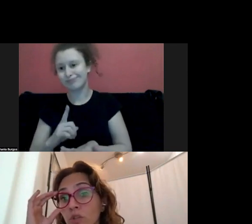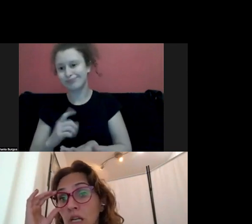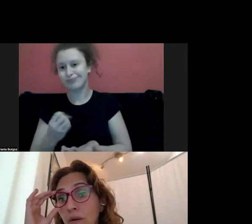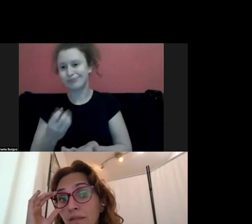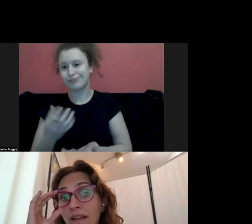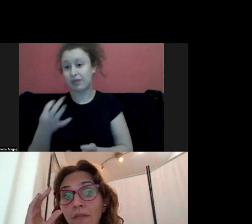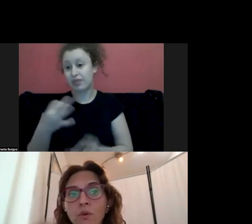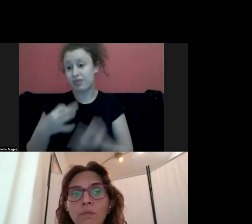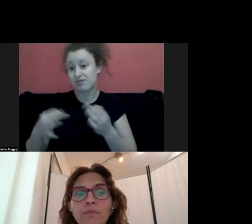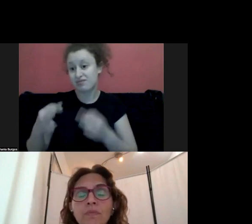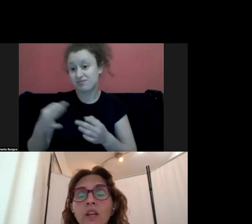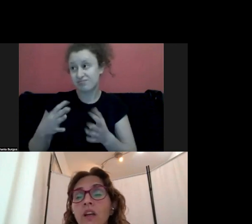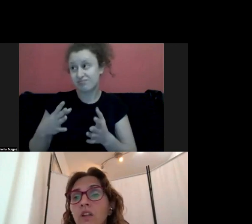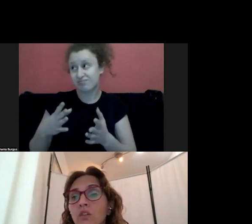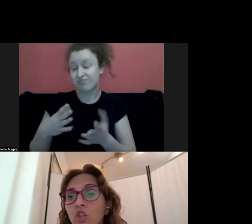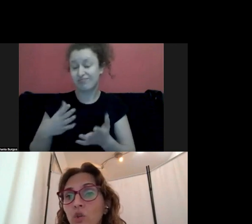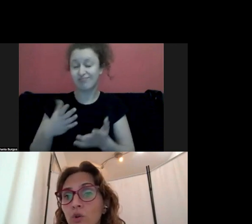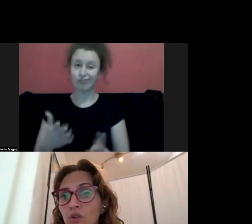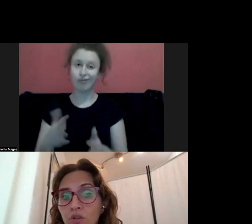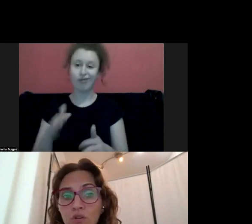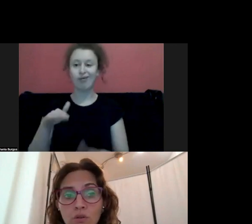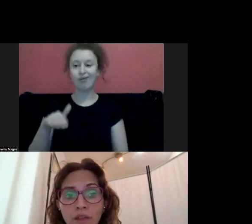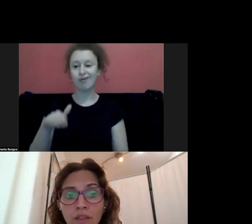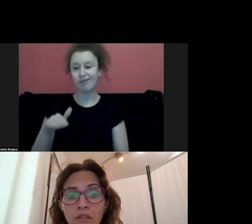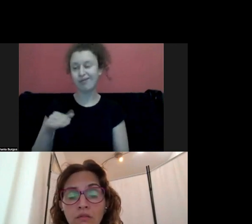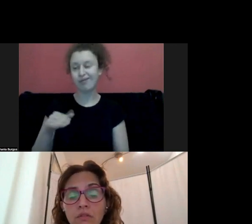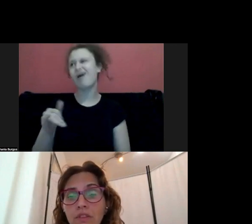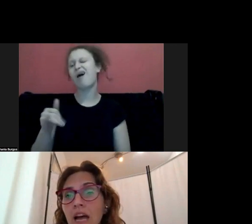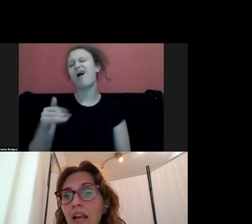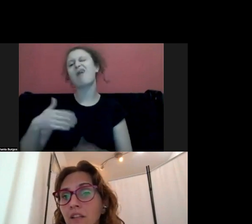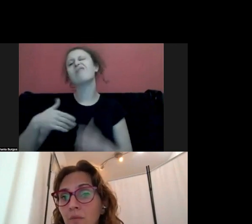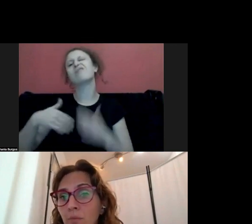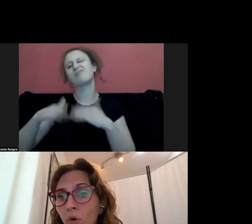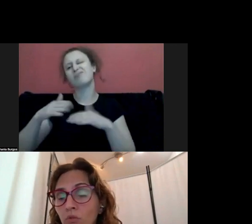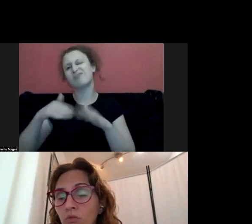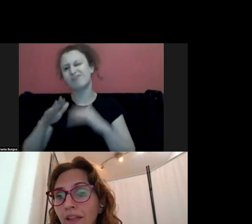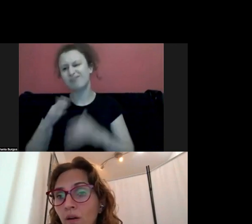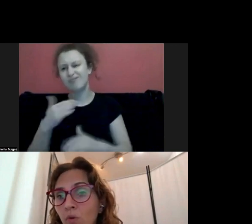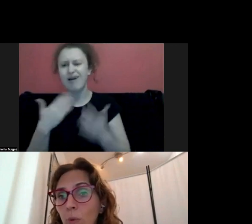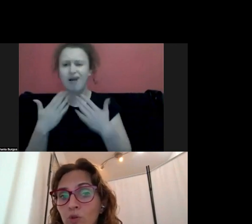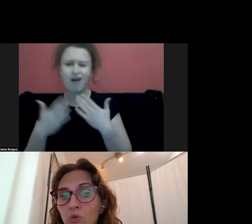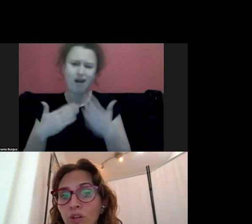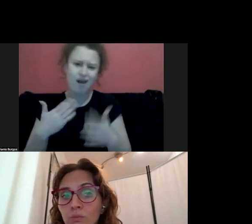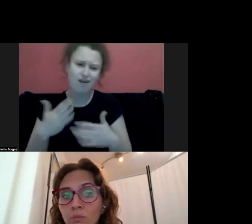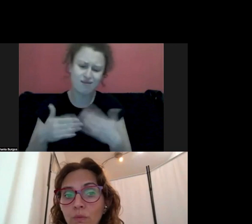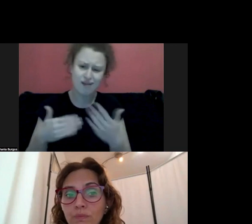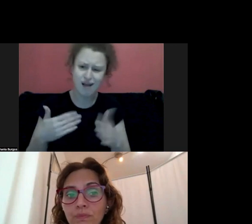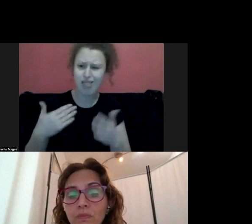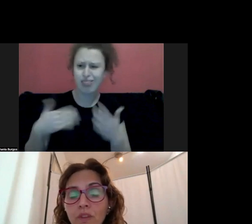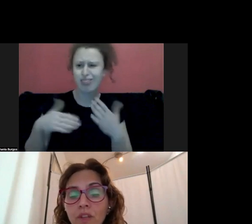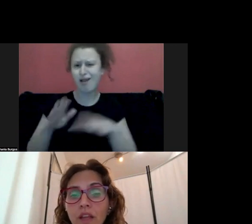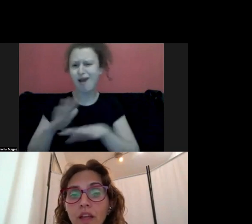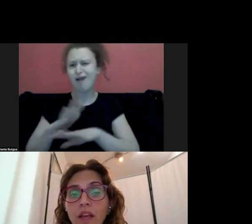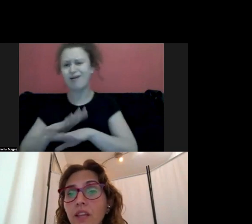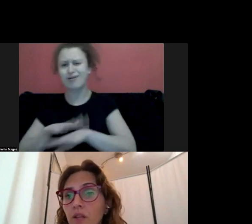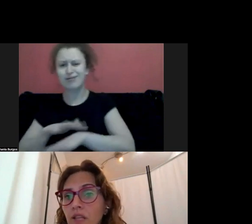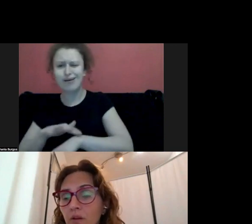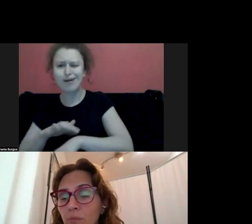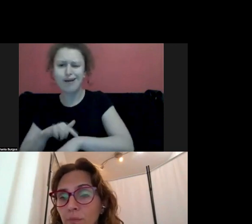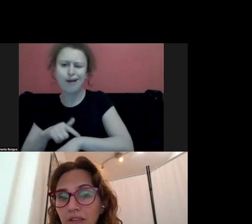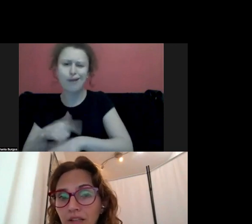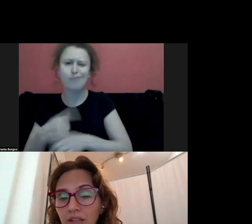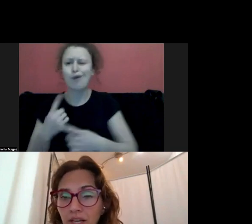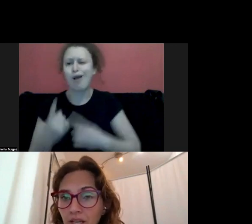los niños acaban hablando, todos los niños lo hacen, dale tiempo, cada uno va a su ritmo. Es que no